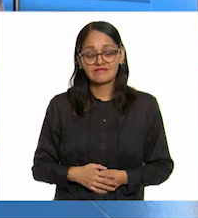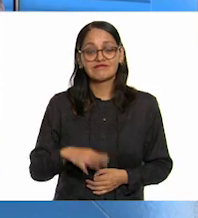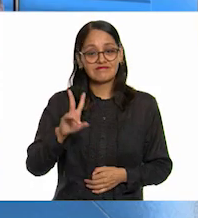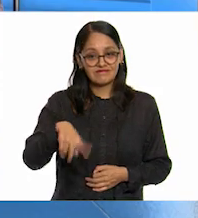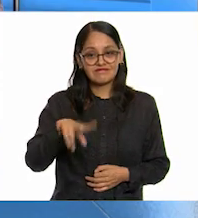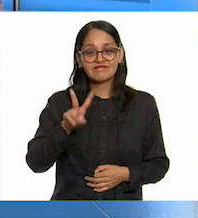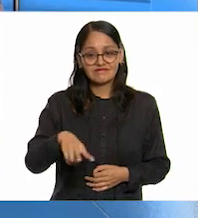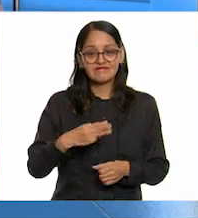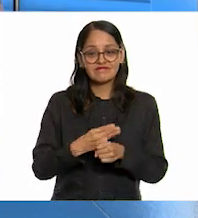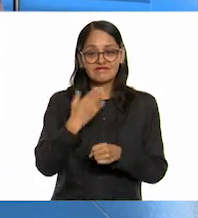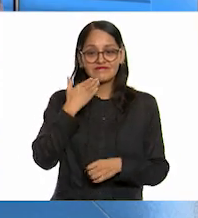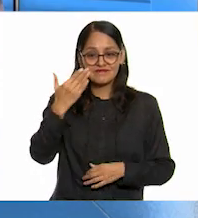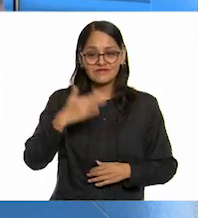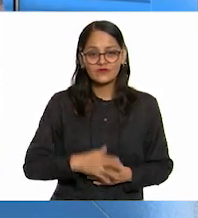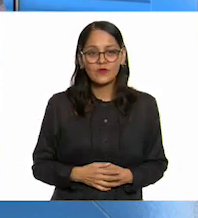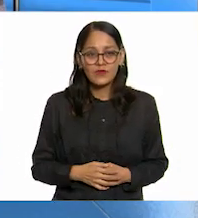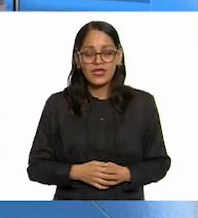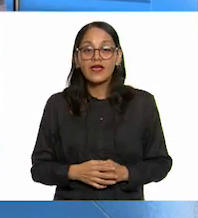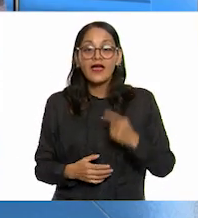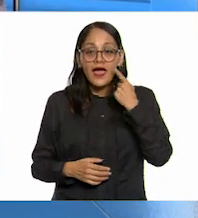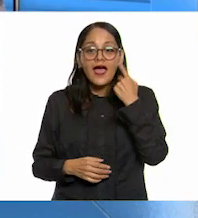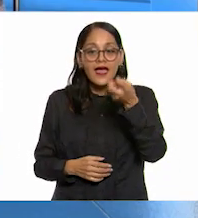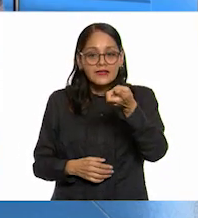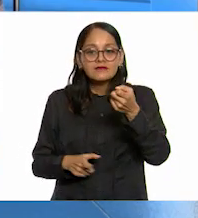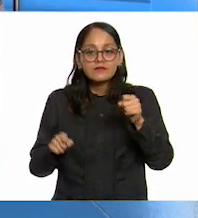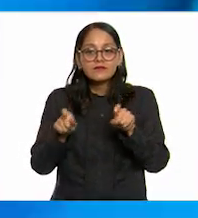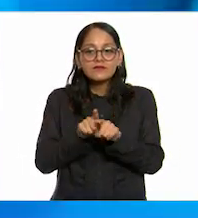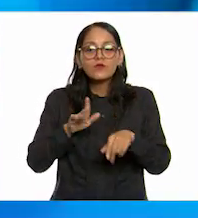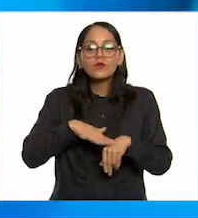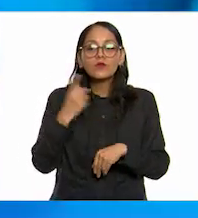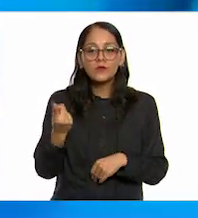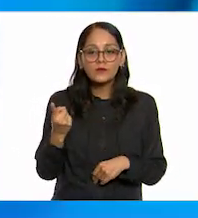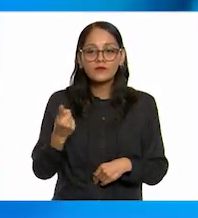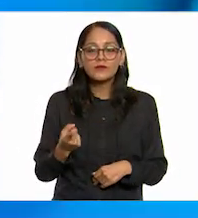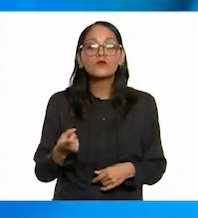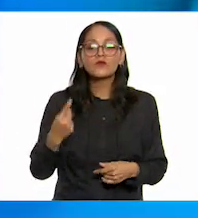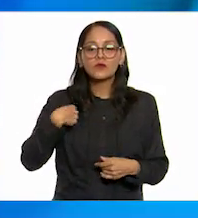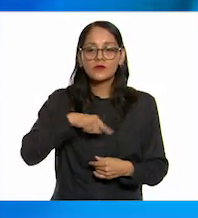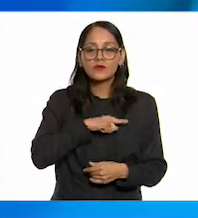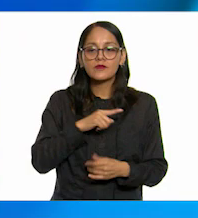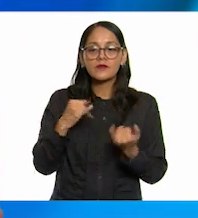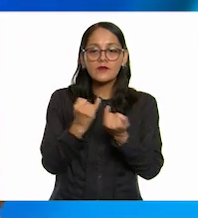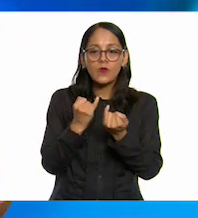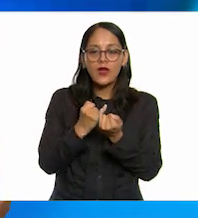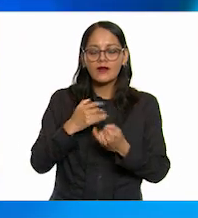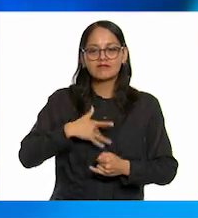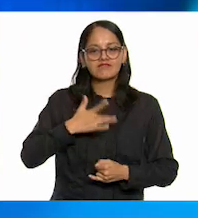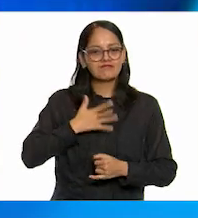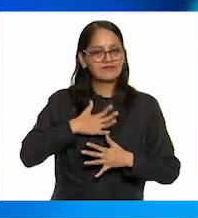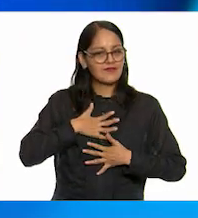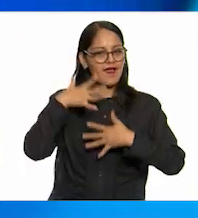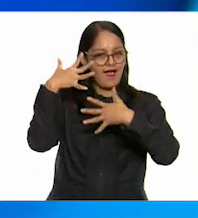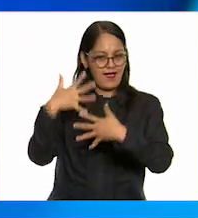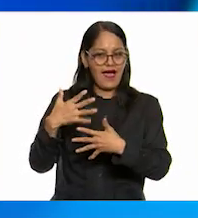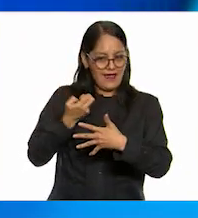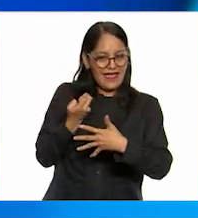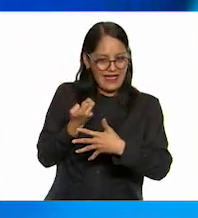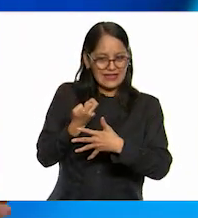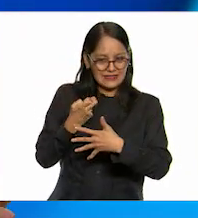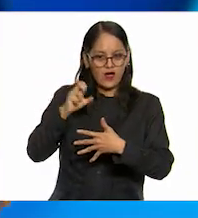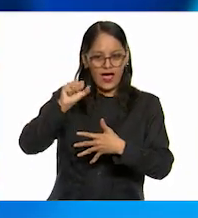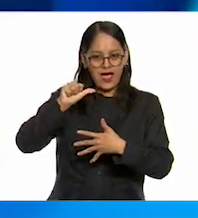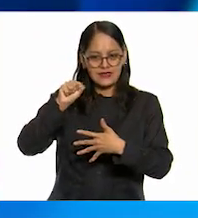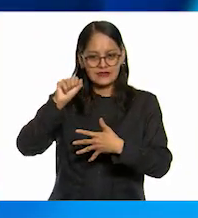muy bien. Eso sucede por algo que llamamos el asco y se presenta